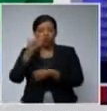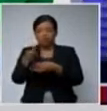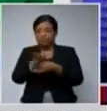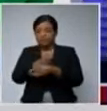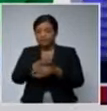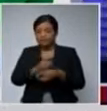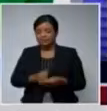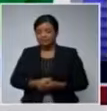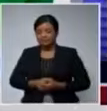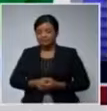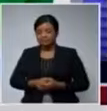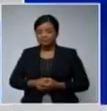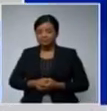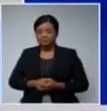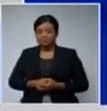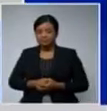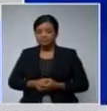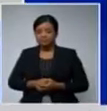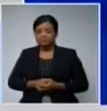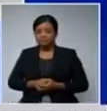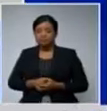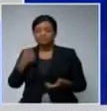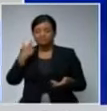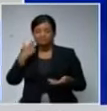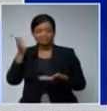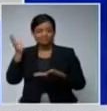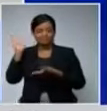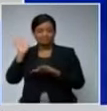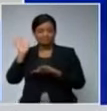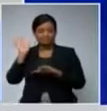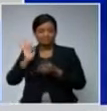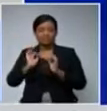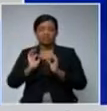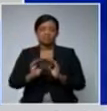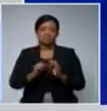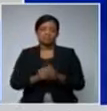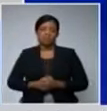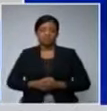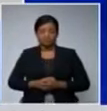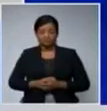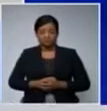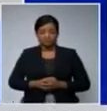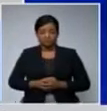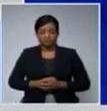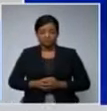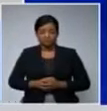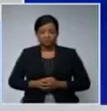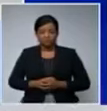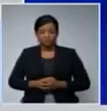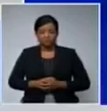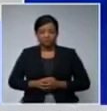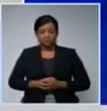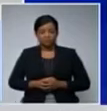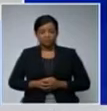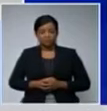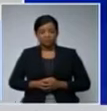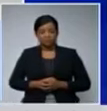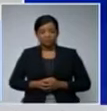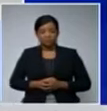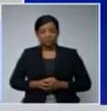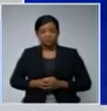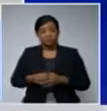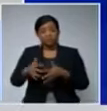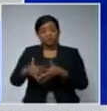COVID-19. Ayer, estamos hablando de 24 horas. Ahí ustedes lo tienen. Estados